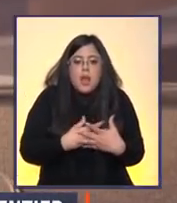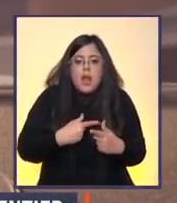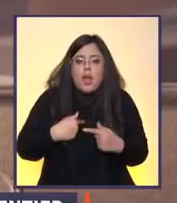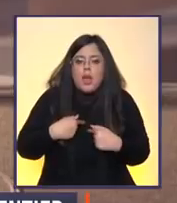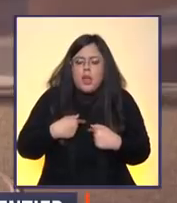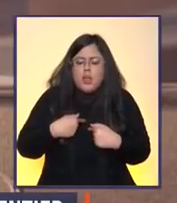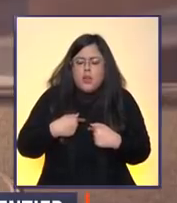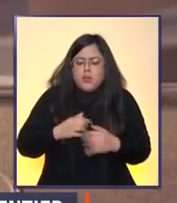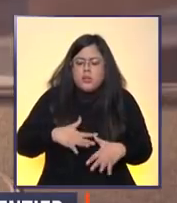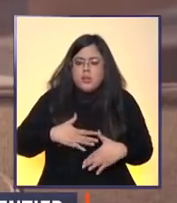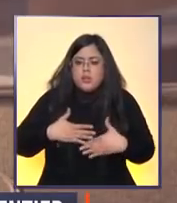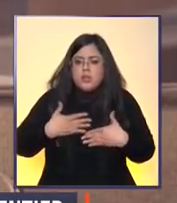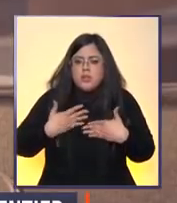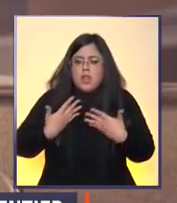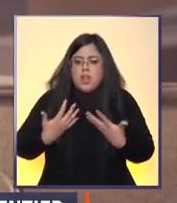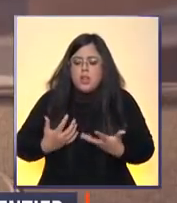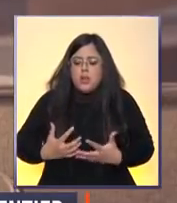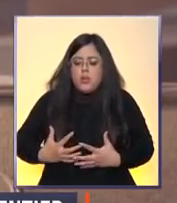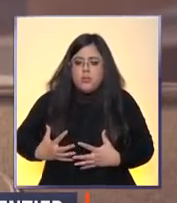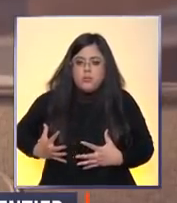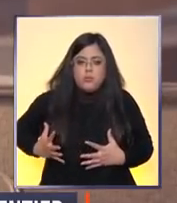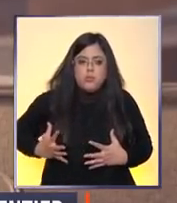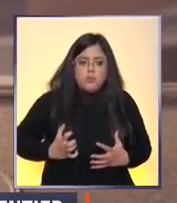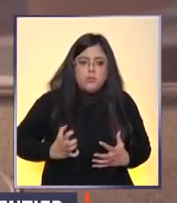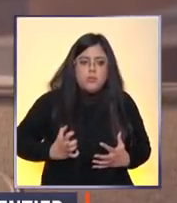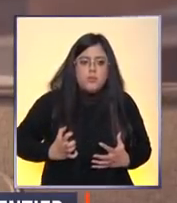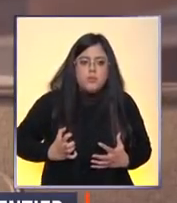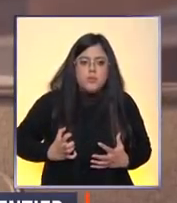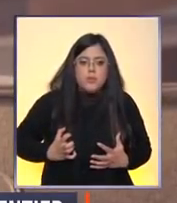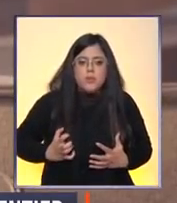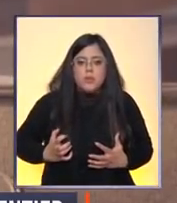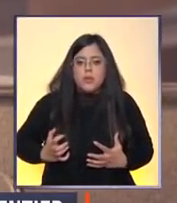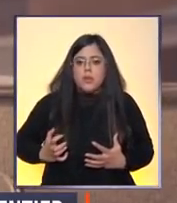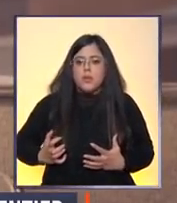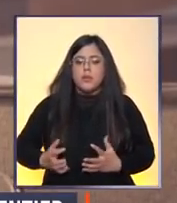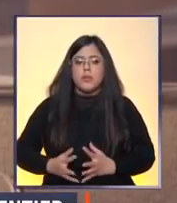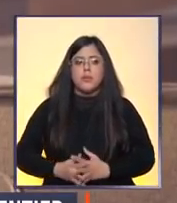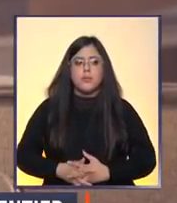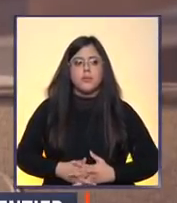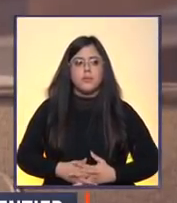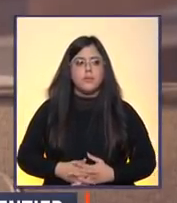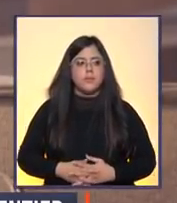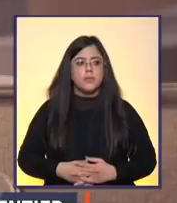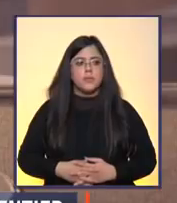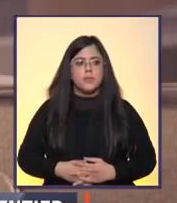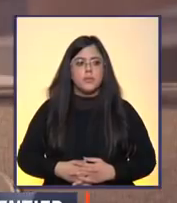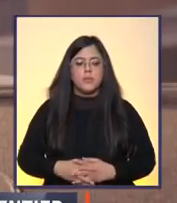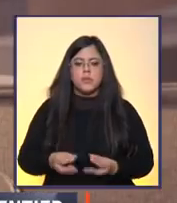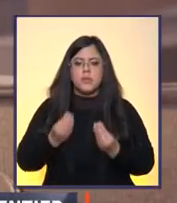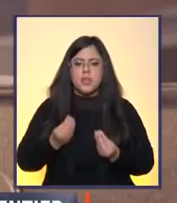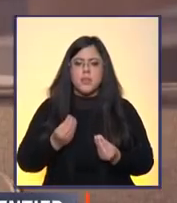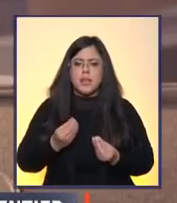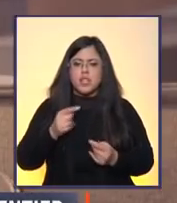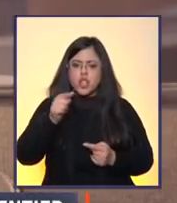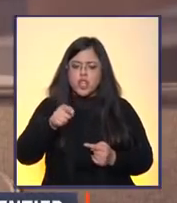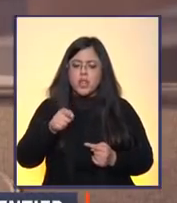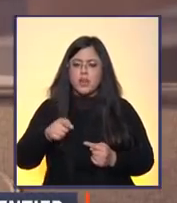rozar el busto. Me pasa a llevar el pecho. ¿Y qué pasa contigo en ese